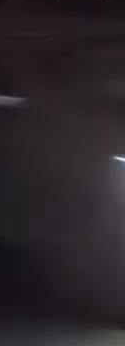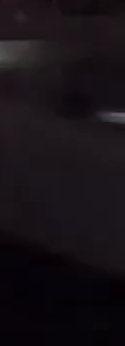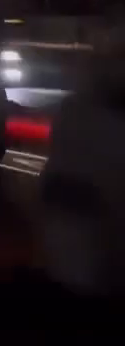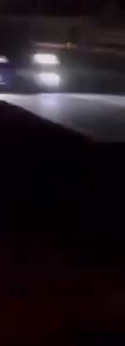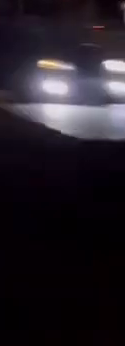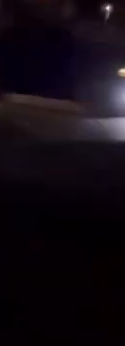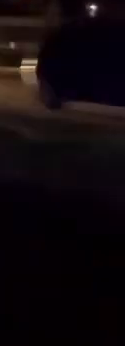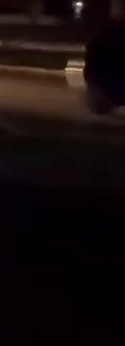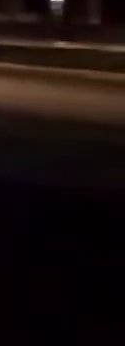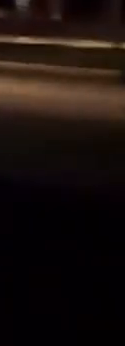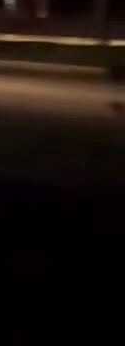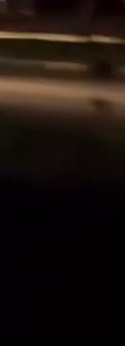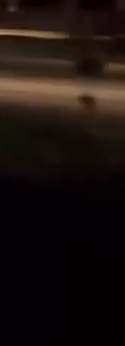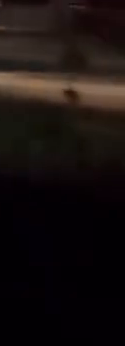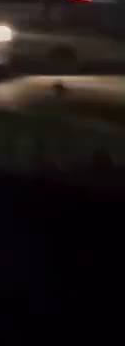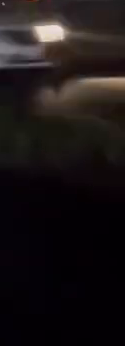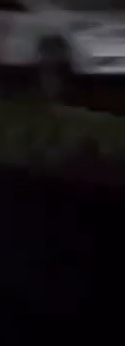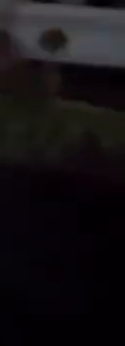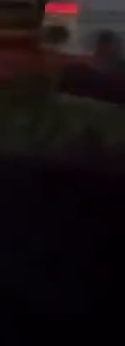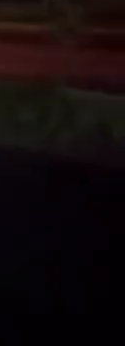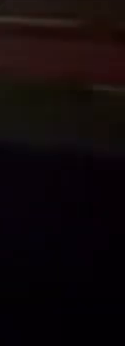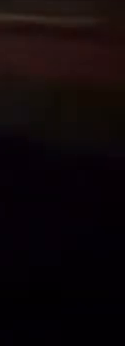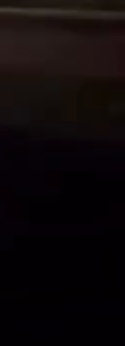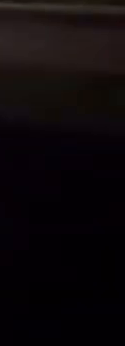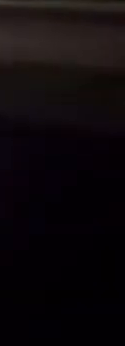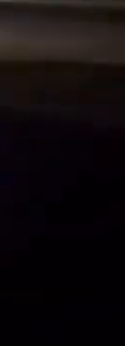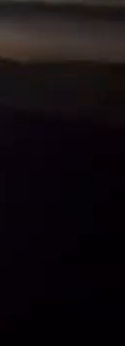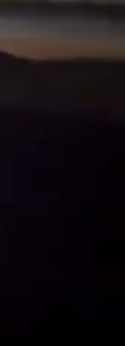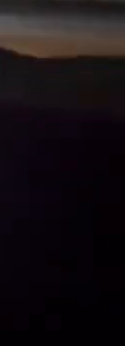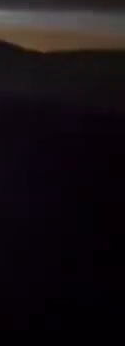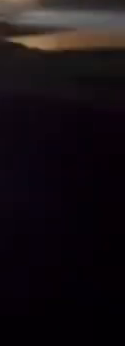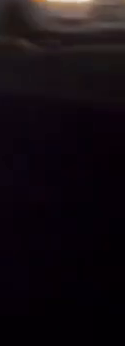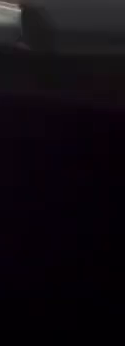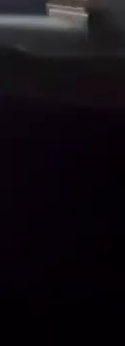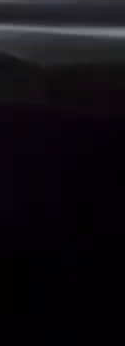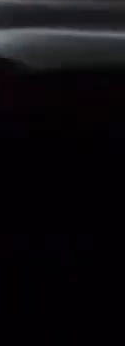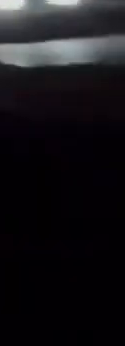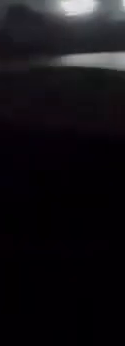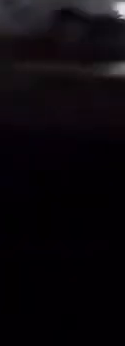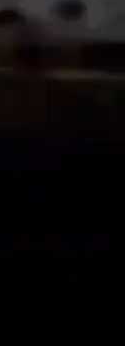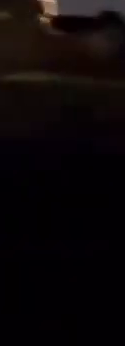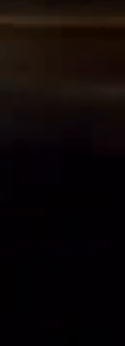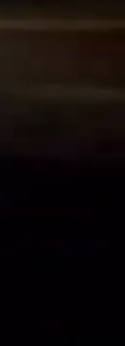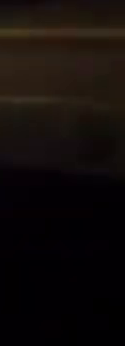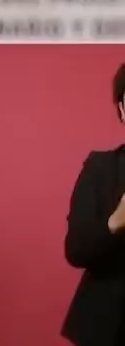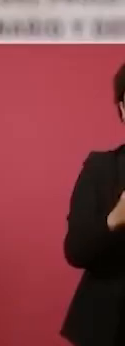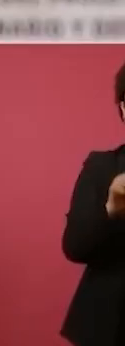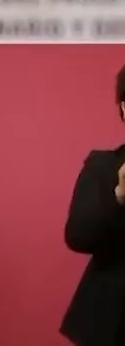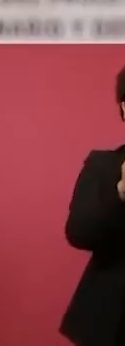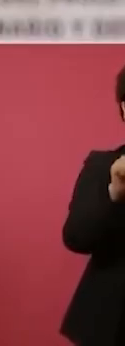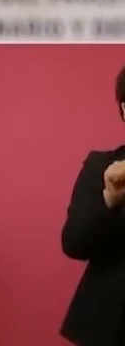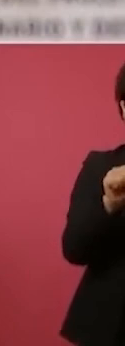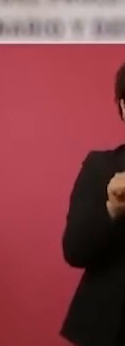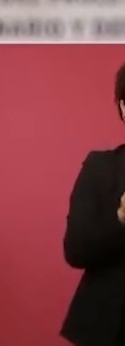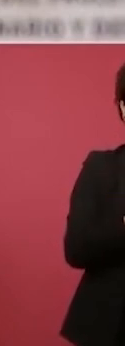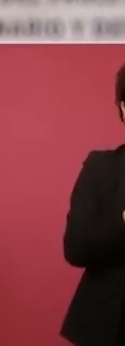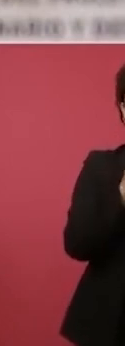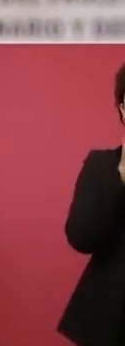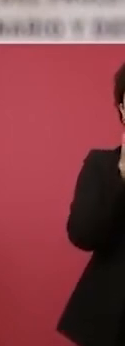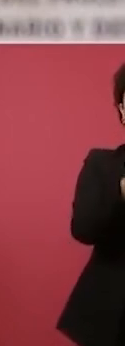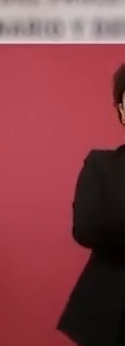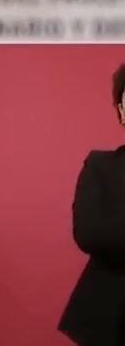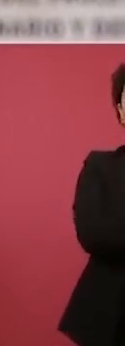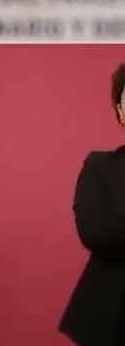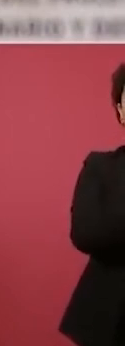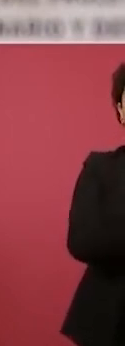ante los constantes apagones ocurridos en diversos puntos del país el director de la Comisión Federal de Electricidad Manuel barlet